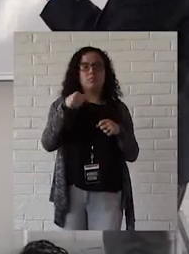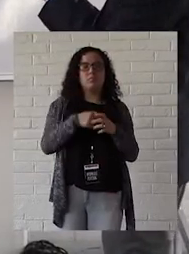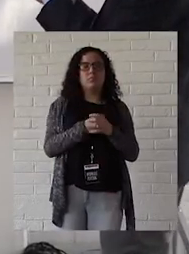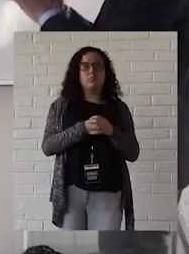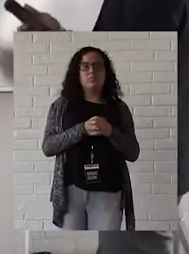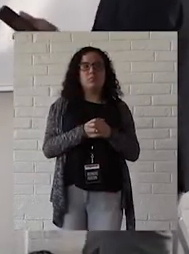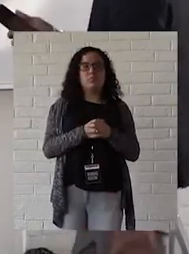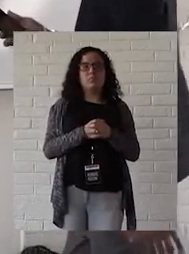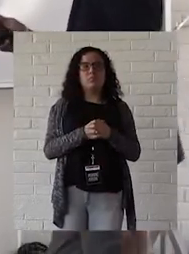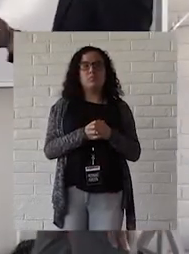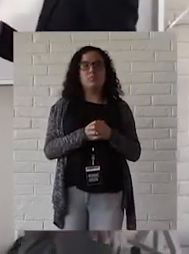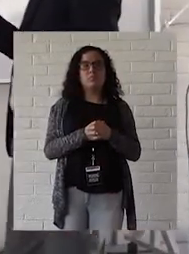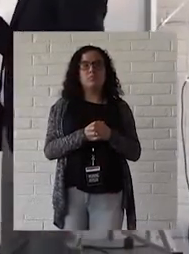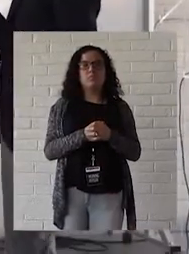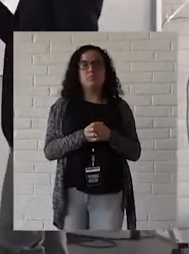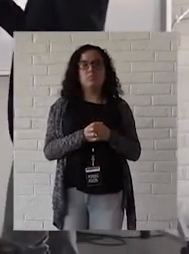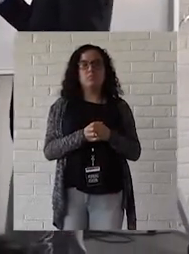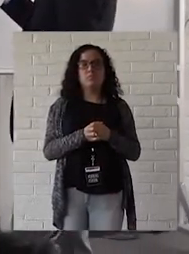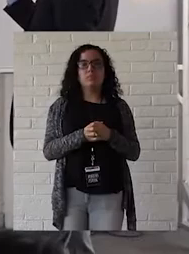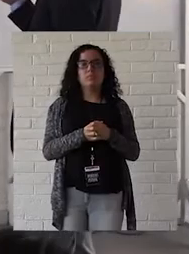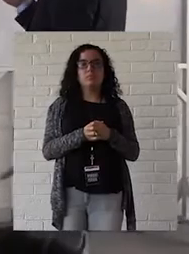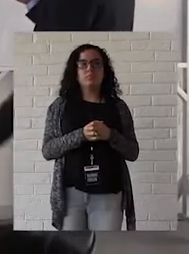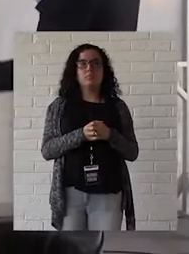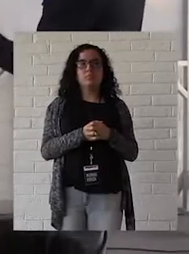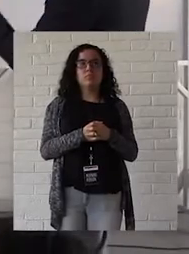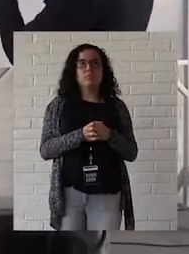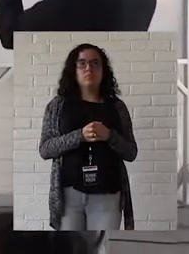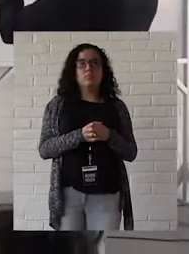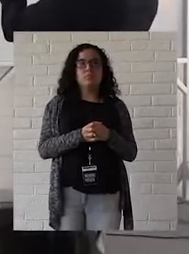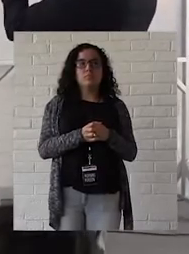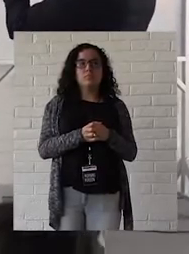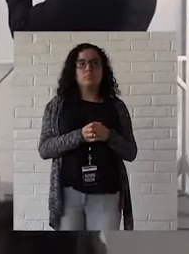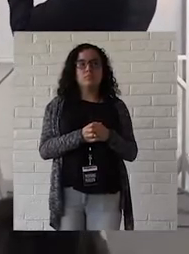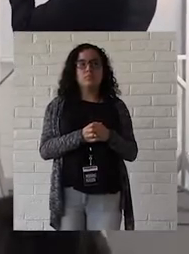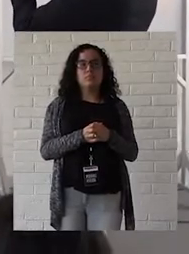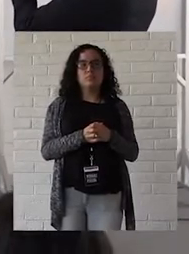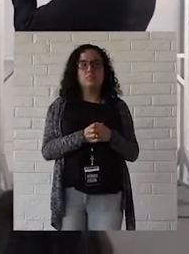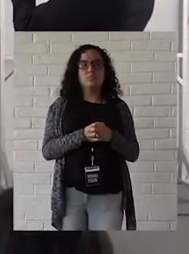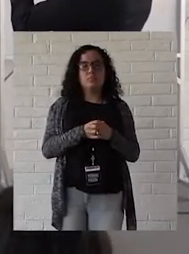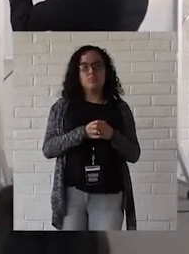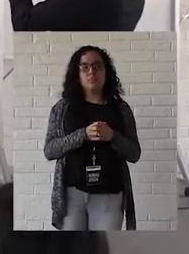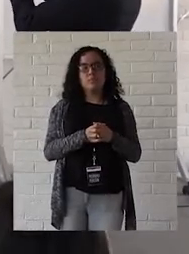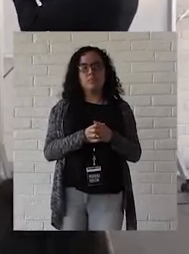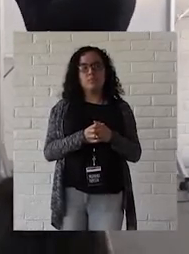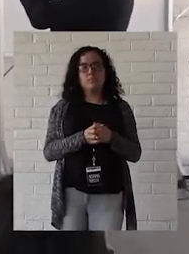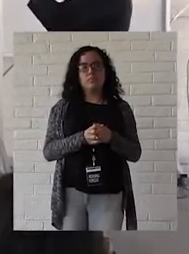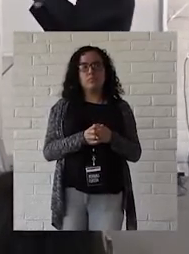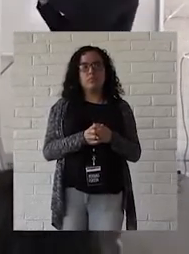Ok.